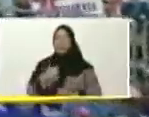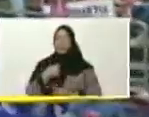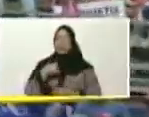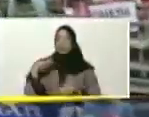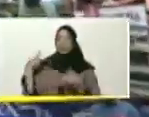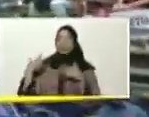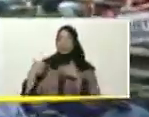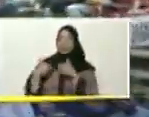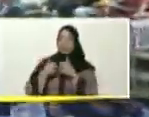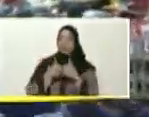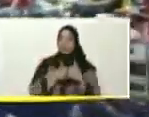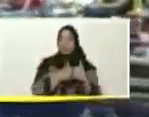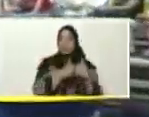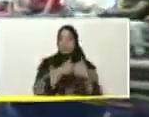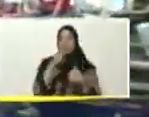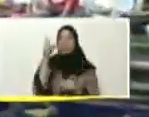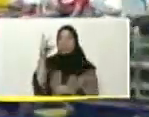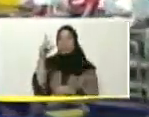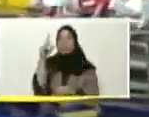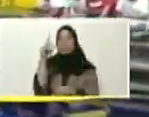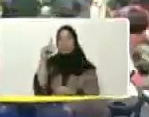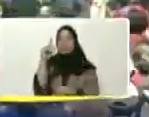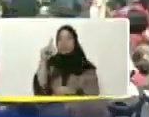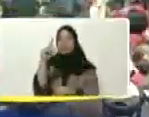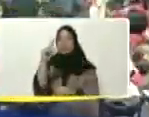que en segundo lugar